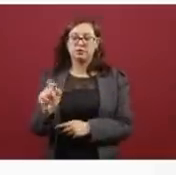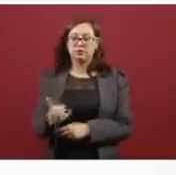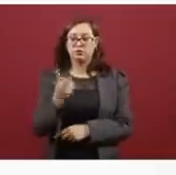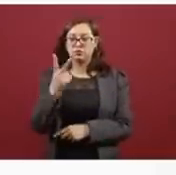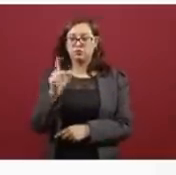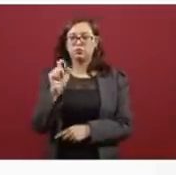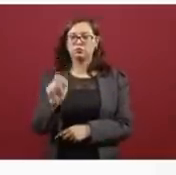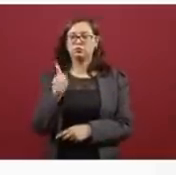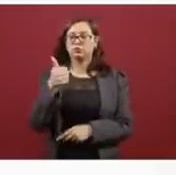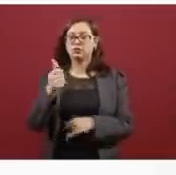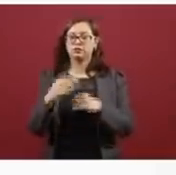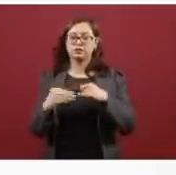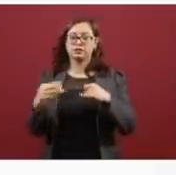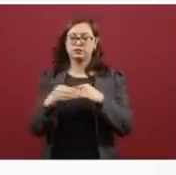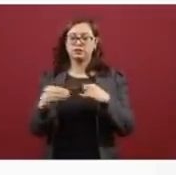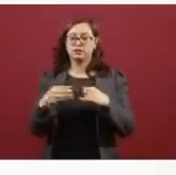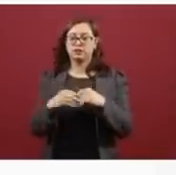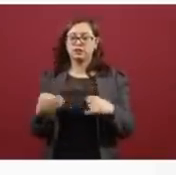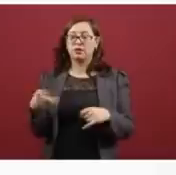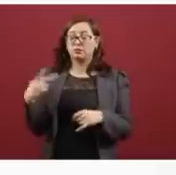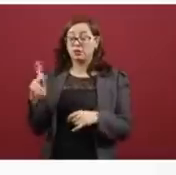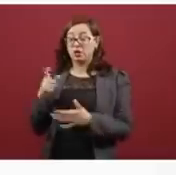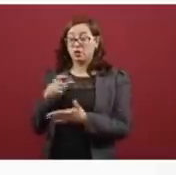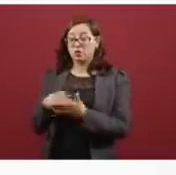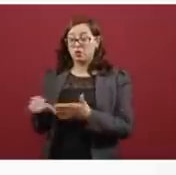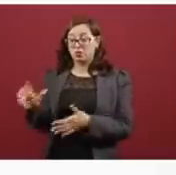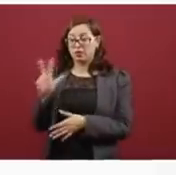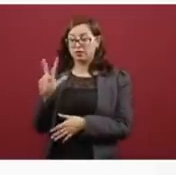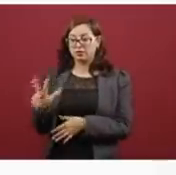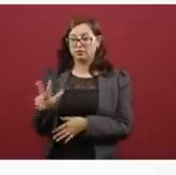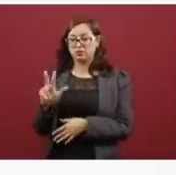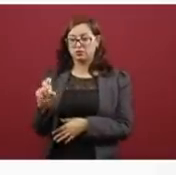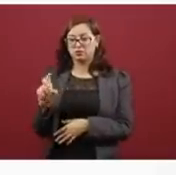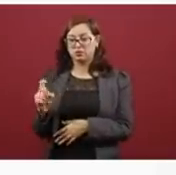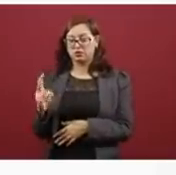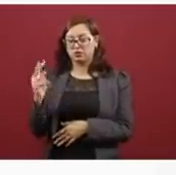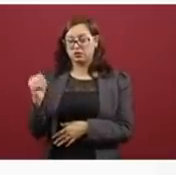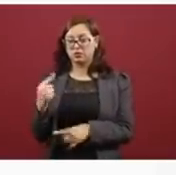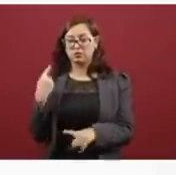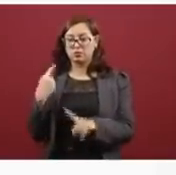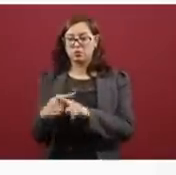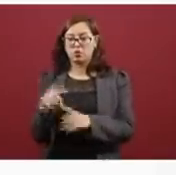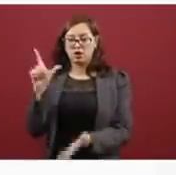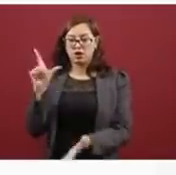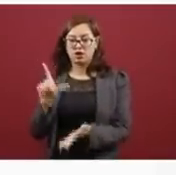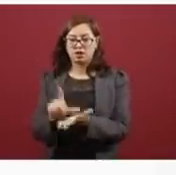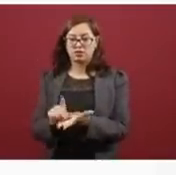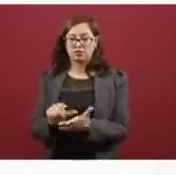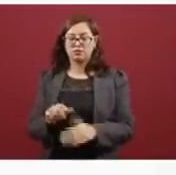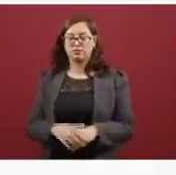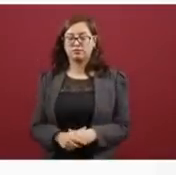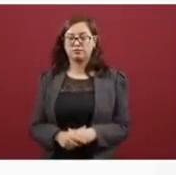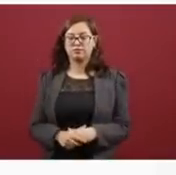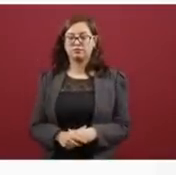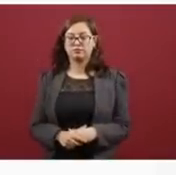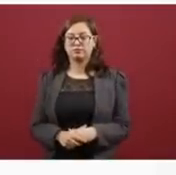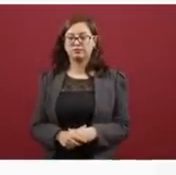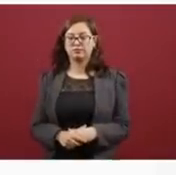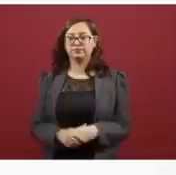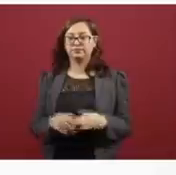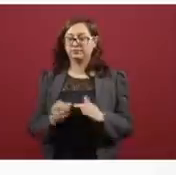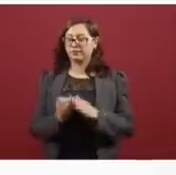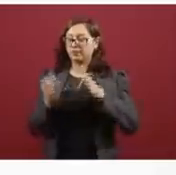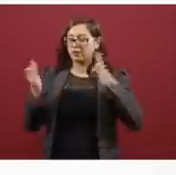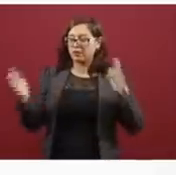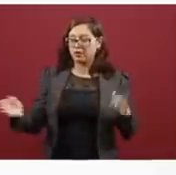pesos con seis centavos de originación con 1839 por litro a 66